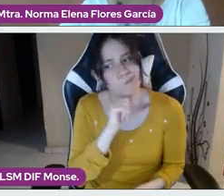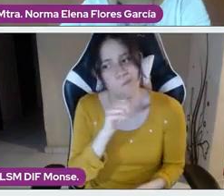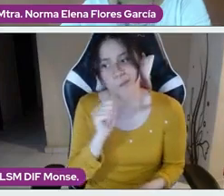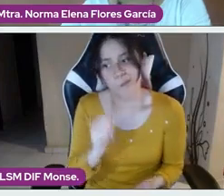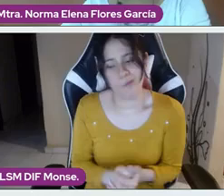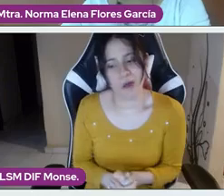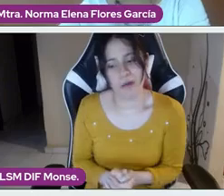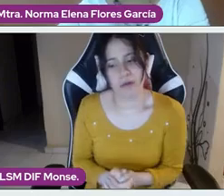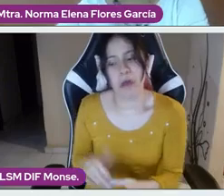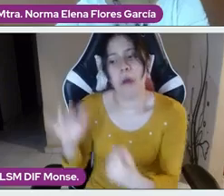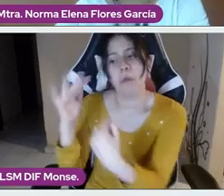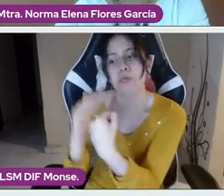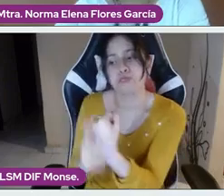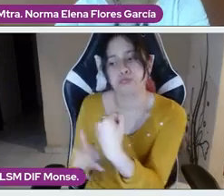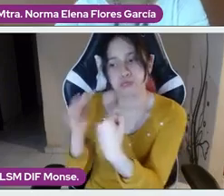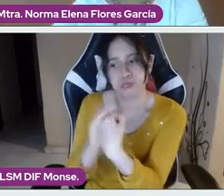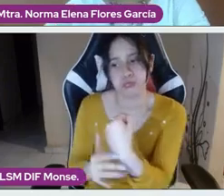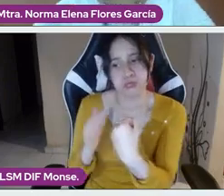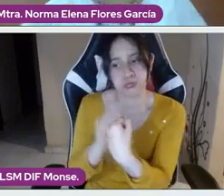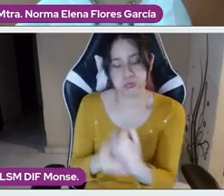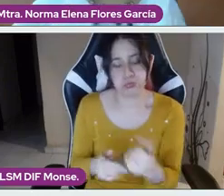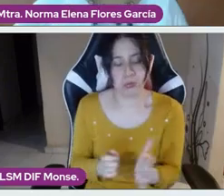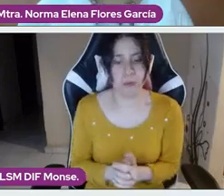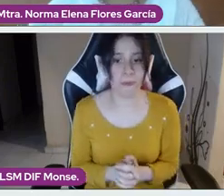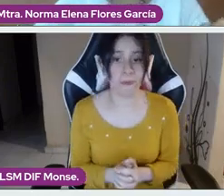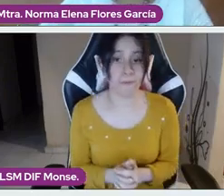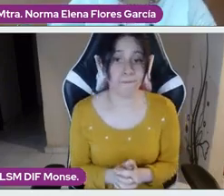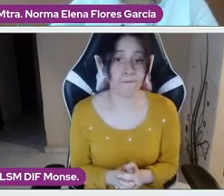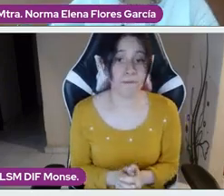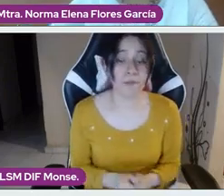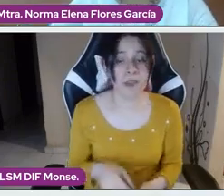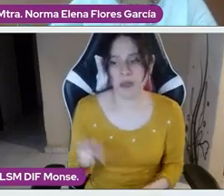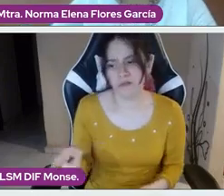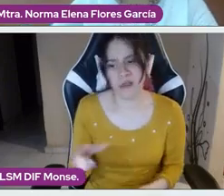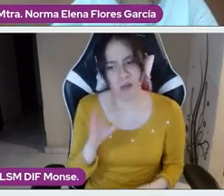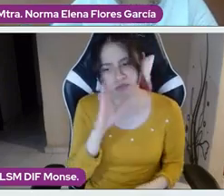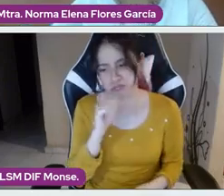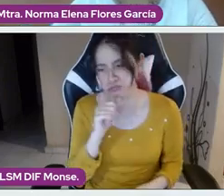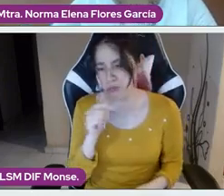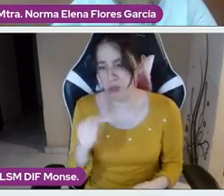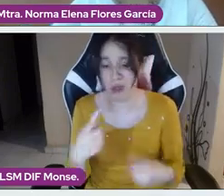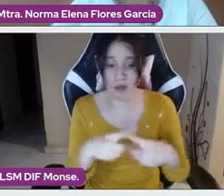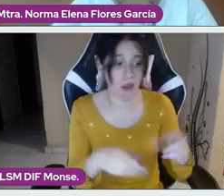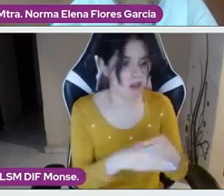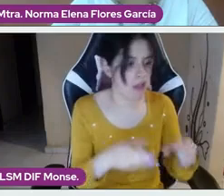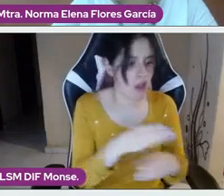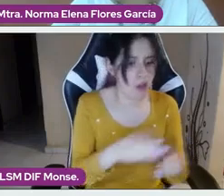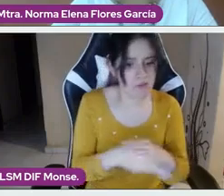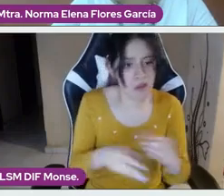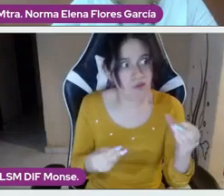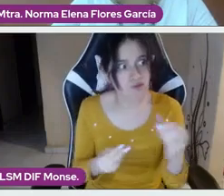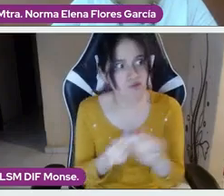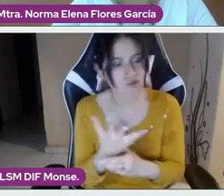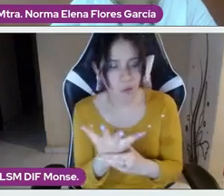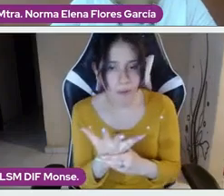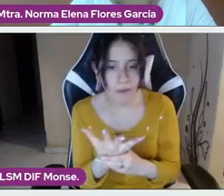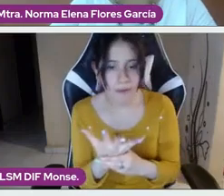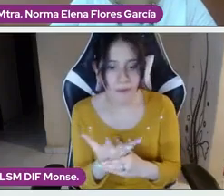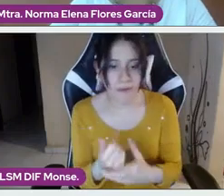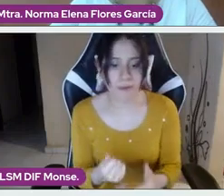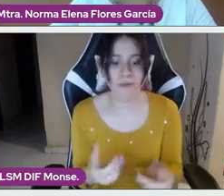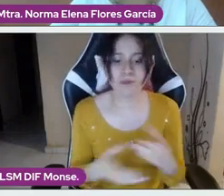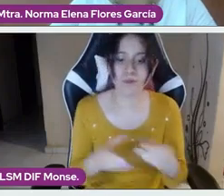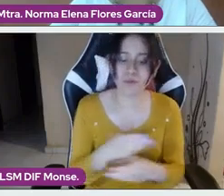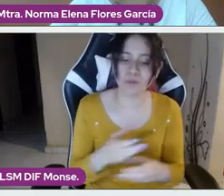causarles inestabilidad o no de poder desarrollar su potencial, sobre todo los hijos, ¿no? Ante